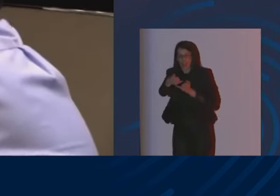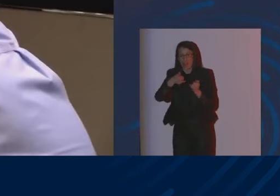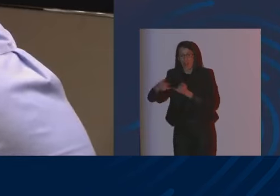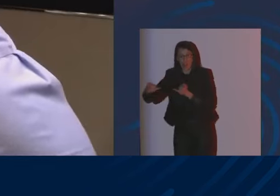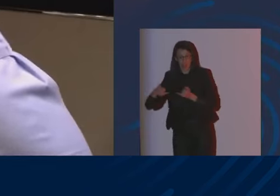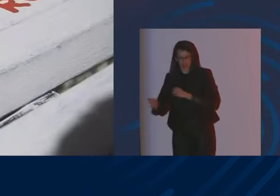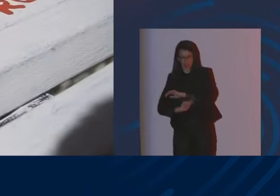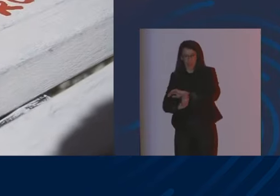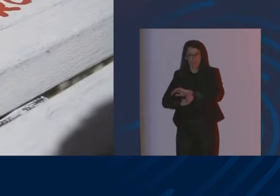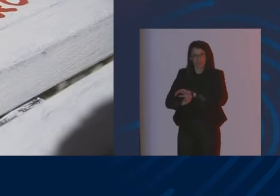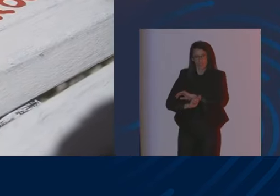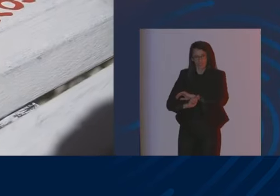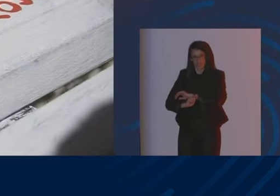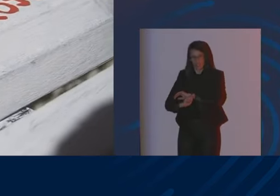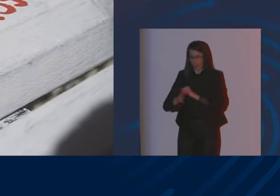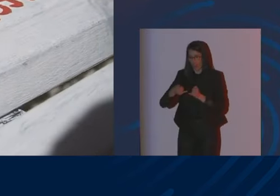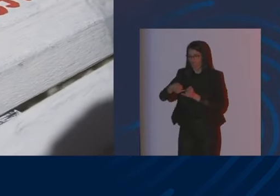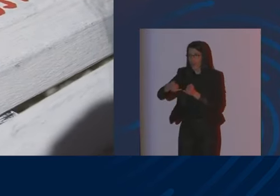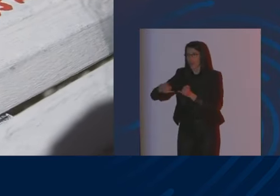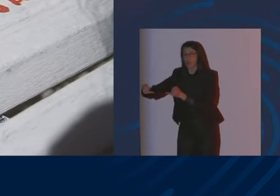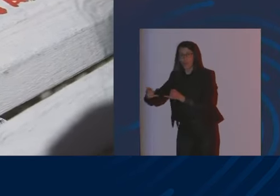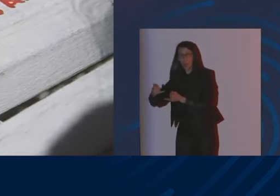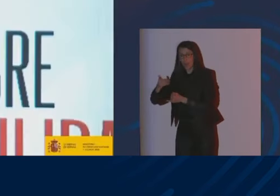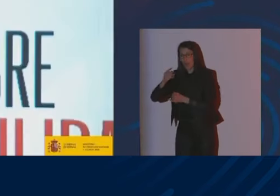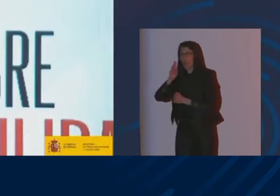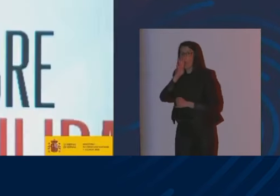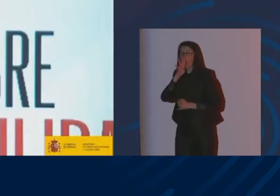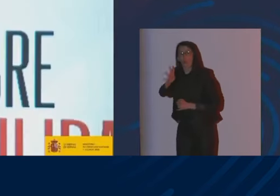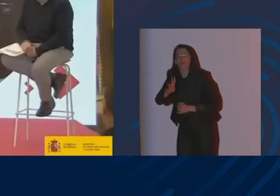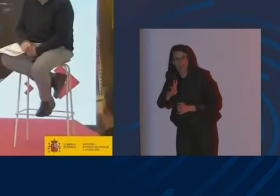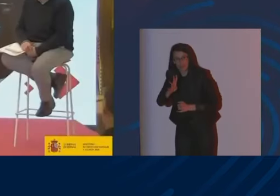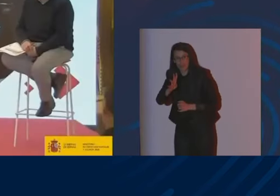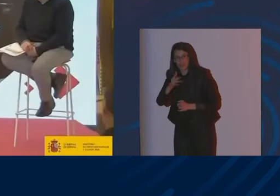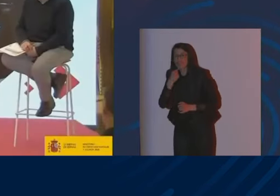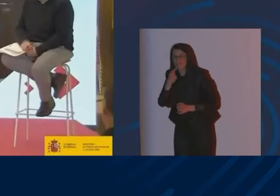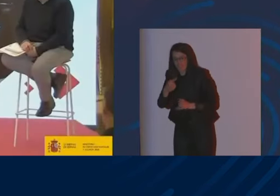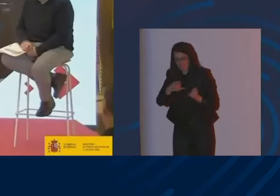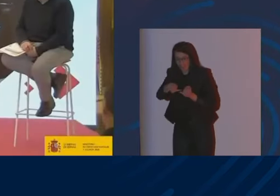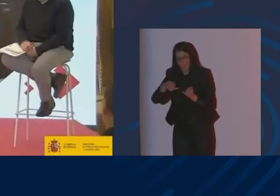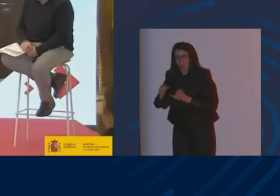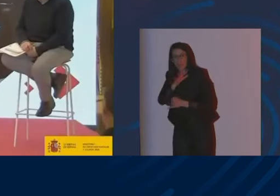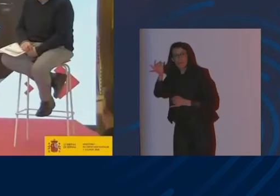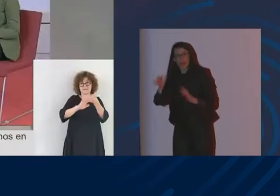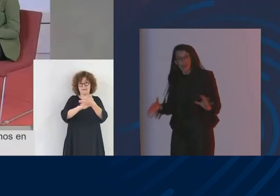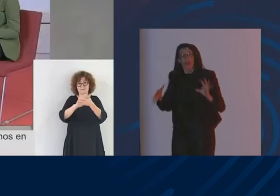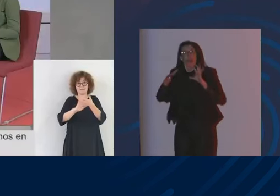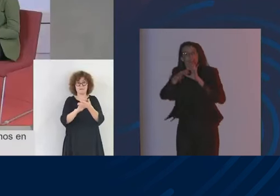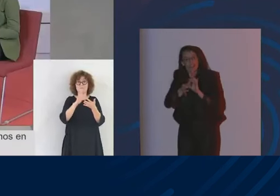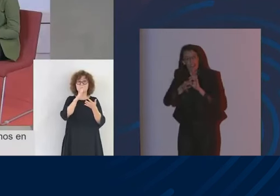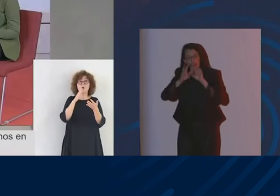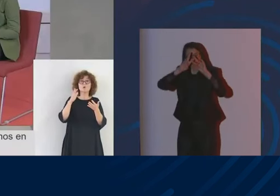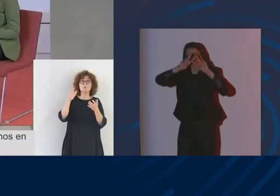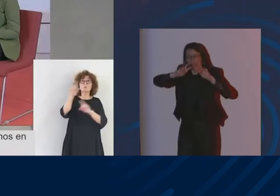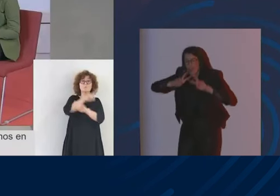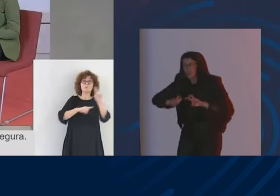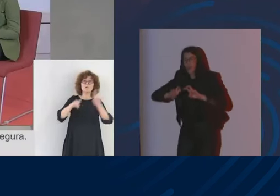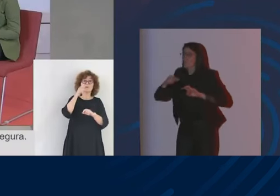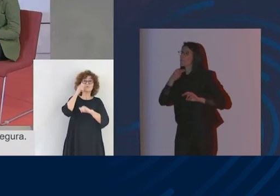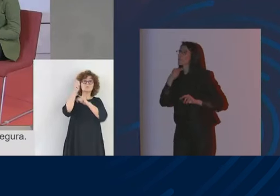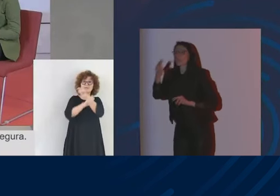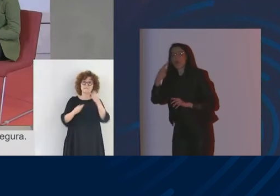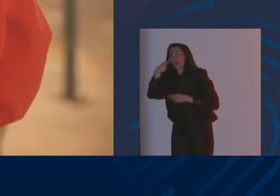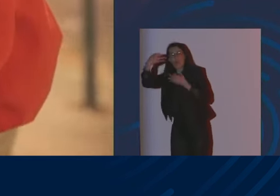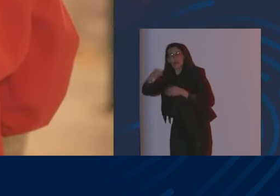van a marcar el rumbo de los próximos 4 años, junto con alianzas con las que analizamos y damos voz a realidades